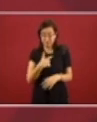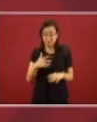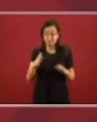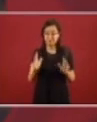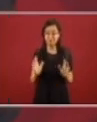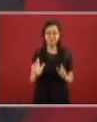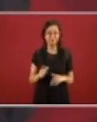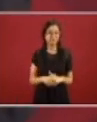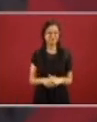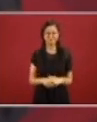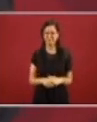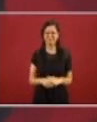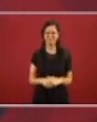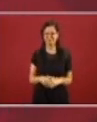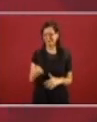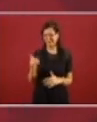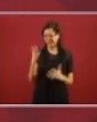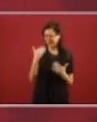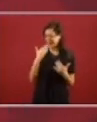un médico del seguro,